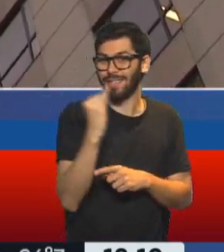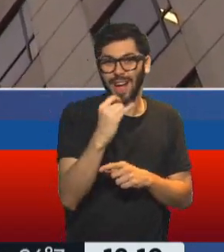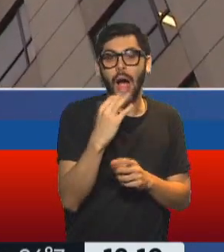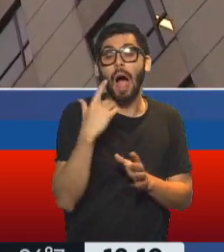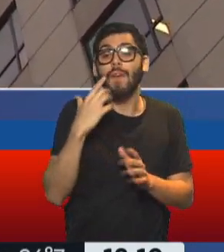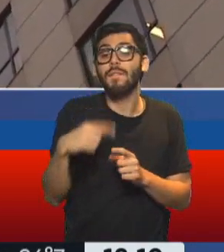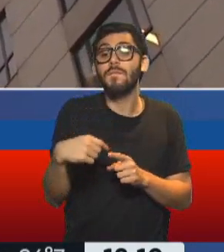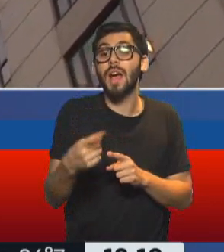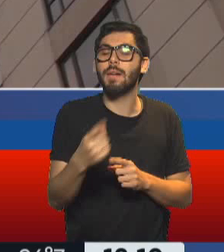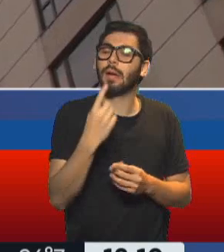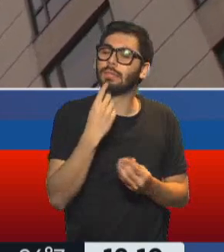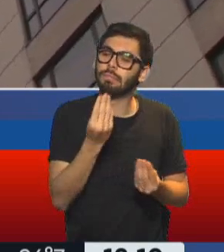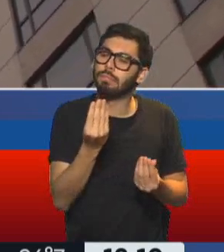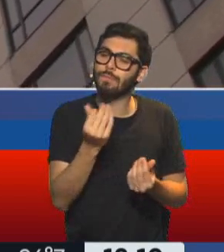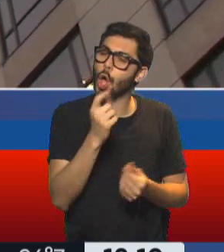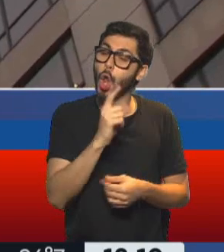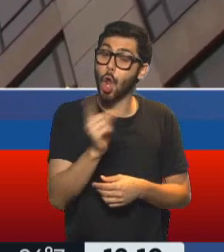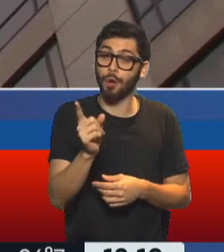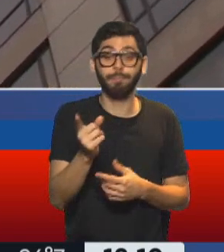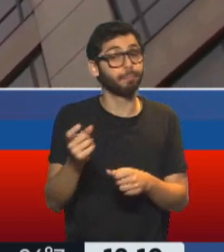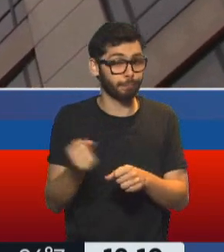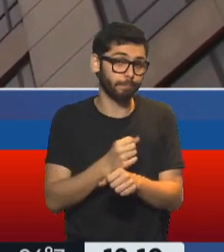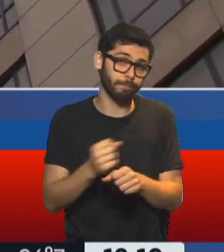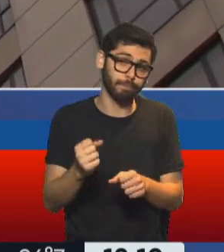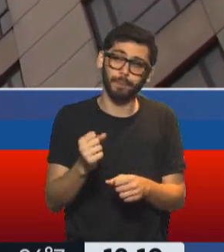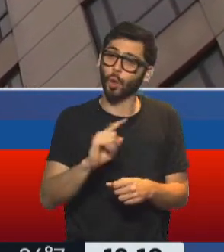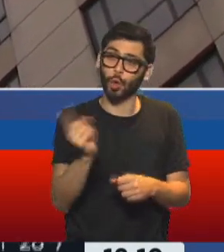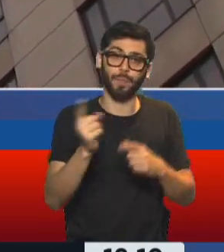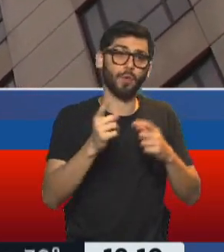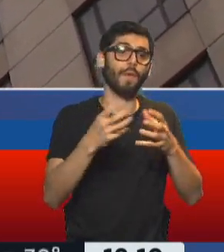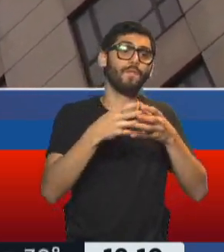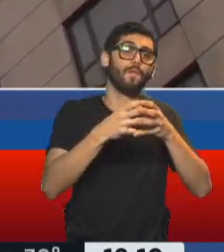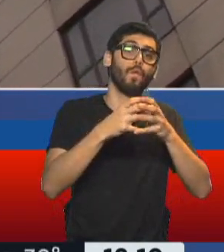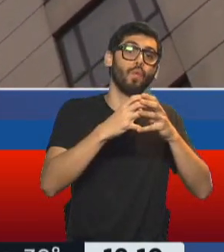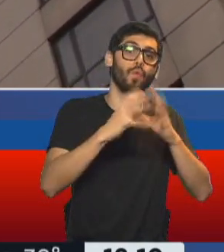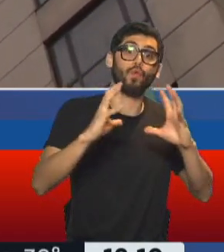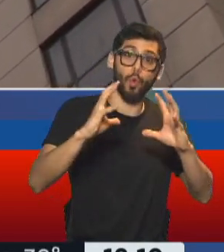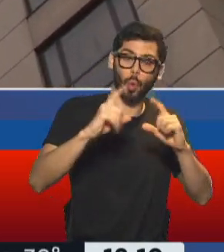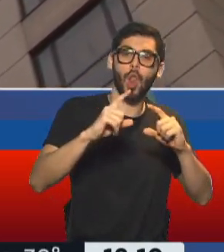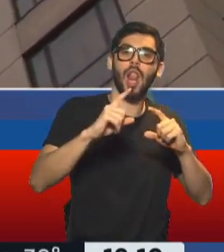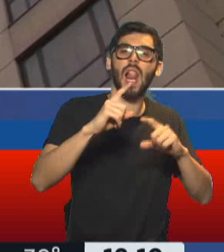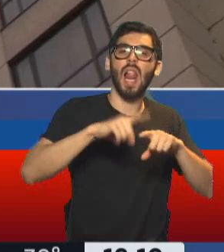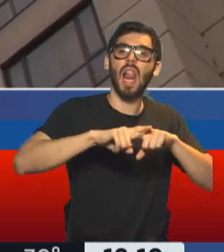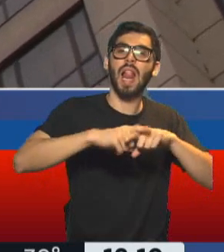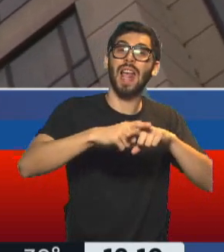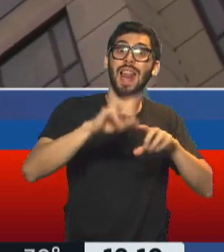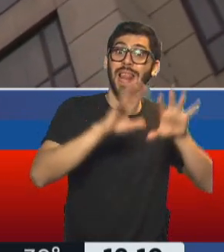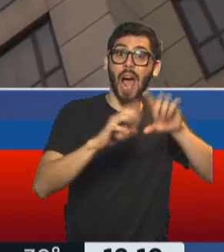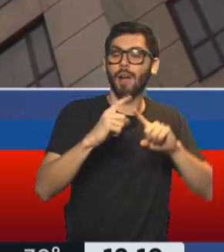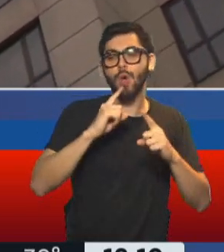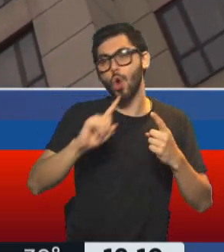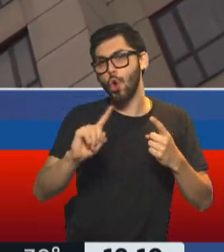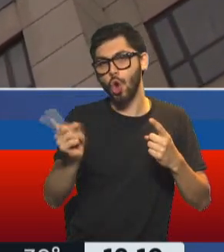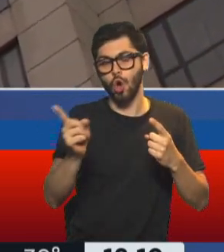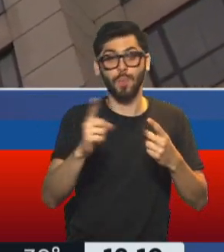de que le van a decir que no. Bueno, finalmente hoy se confirmó tanto la Liga Profesional de Fútbol como también el gobierno nacional de